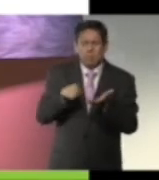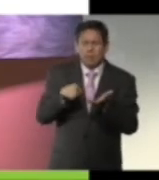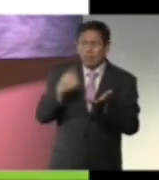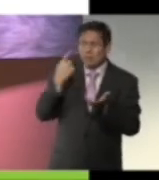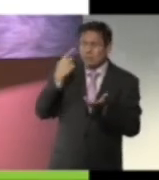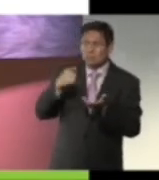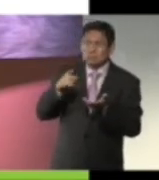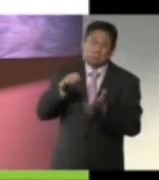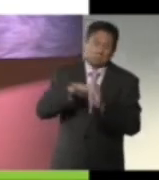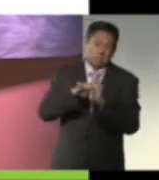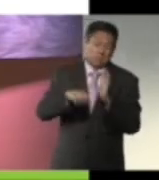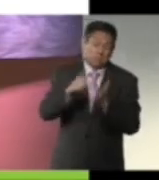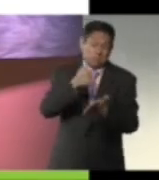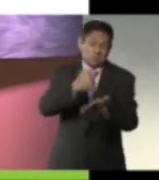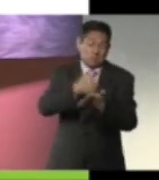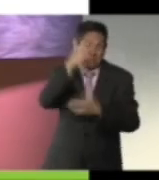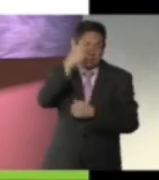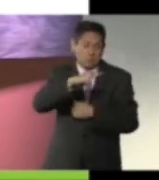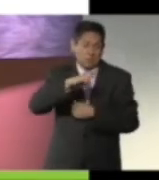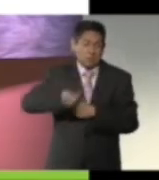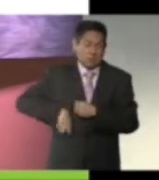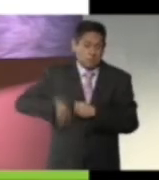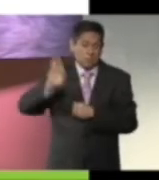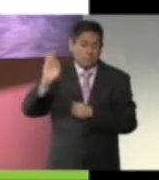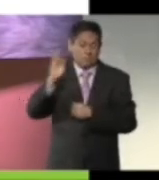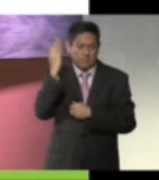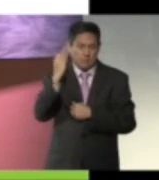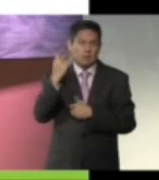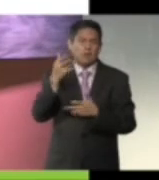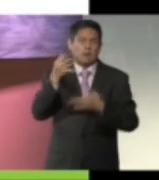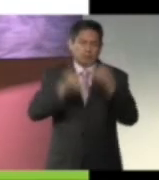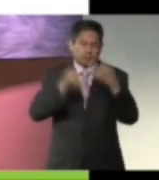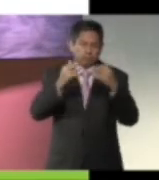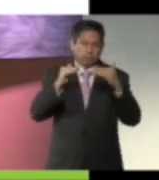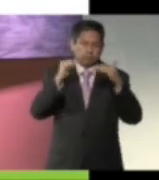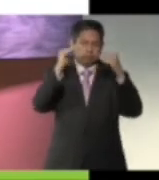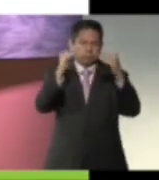la Ciudad de México, el gobierno federal, la Suprema Corte,